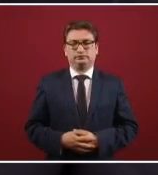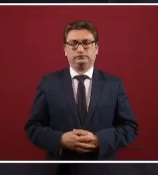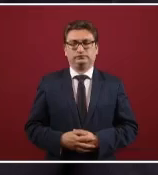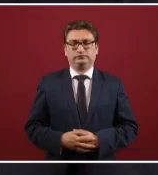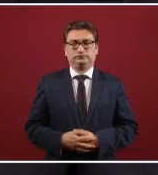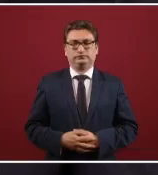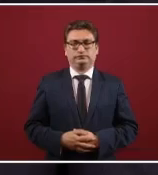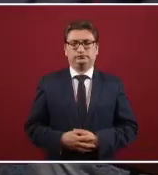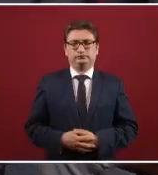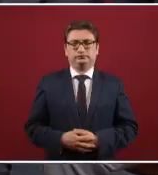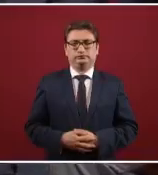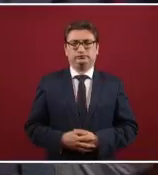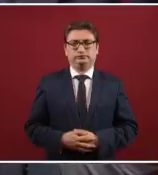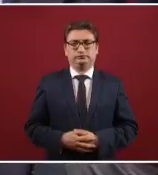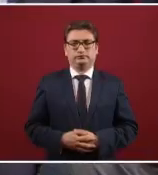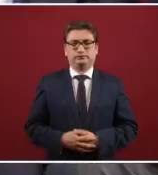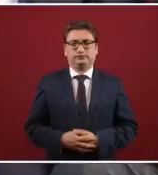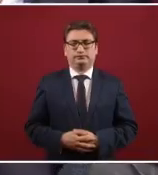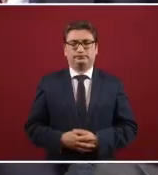sí